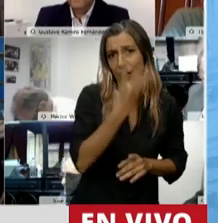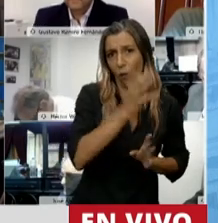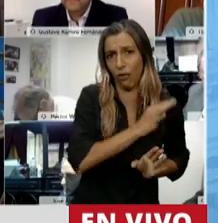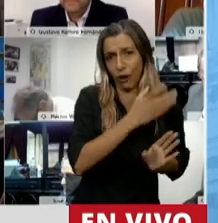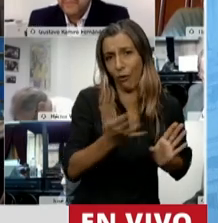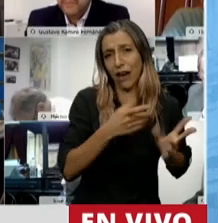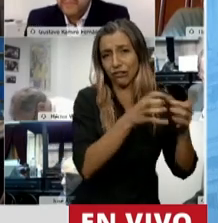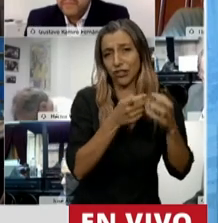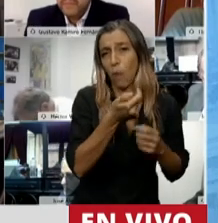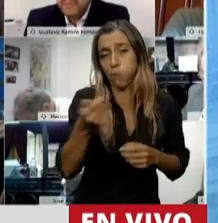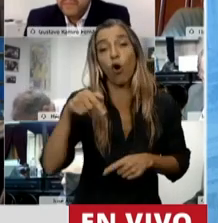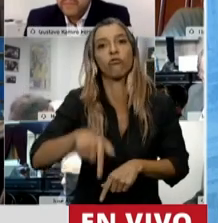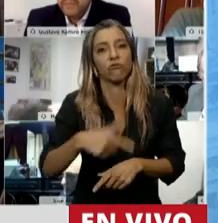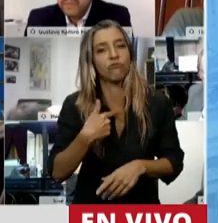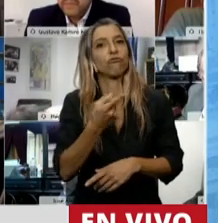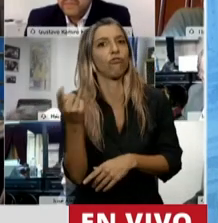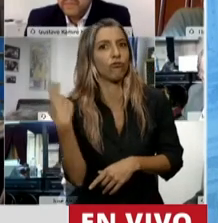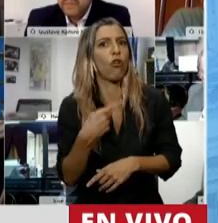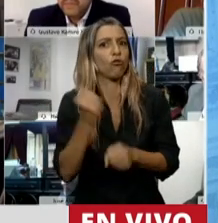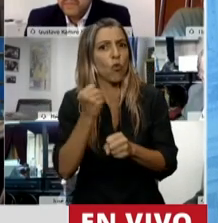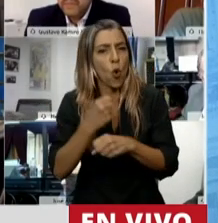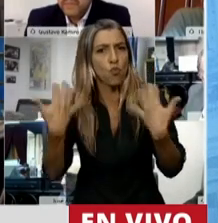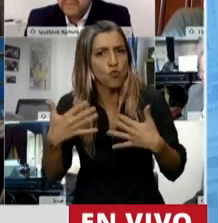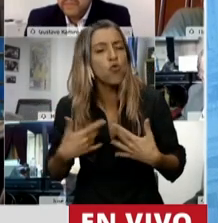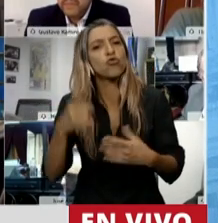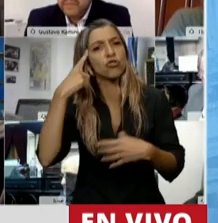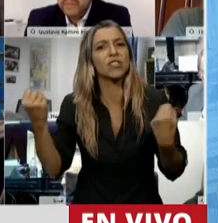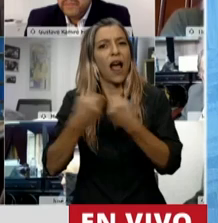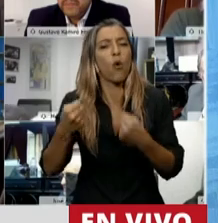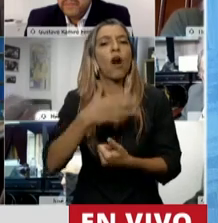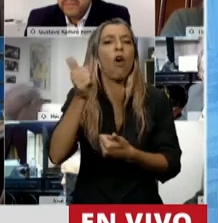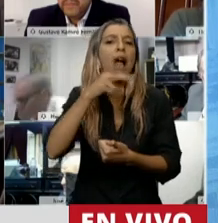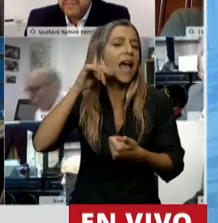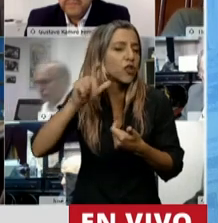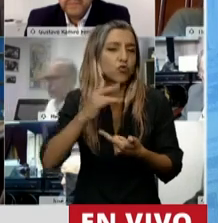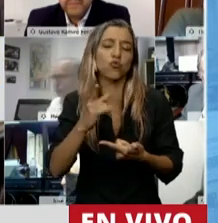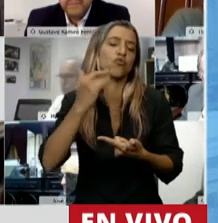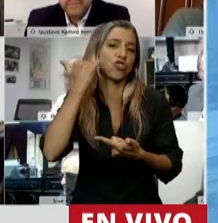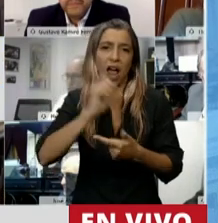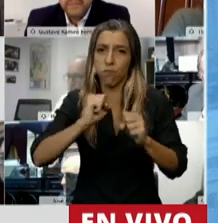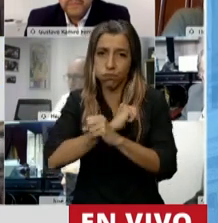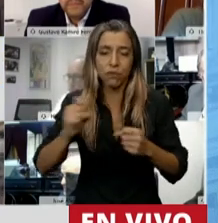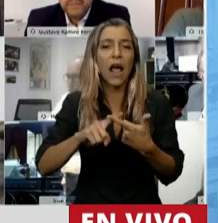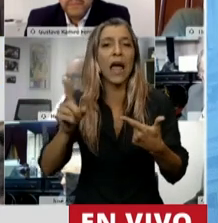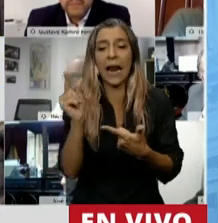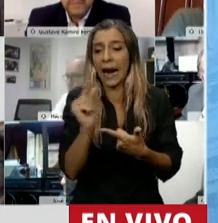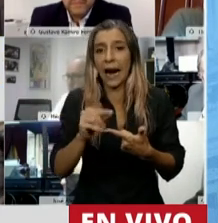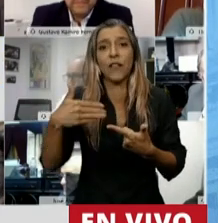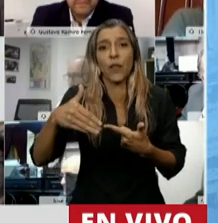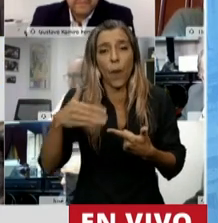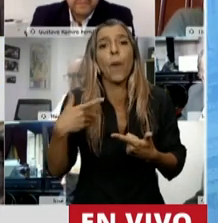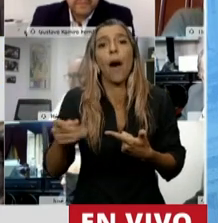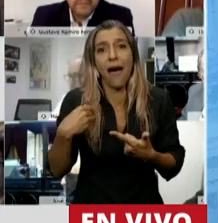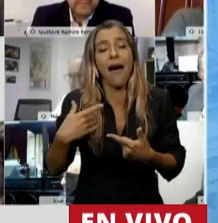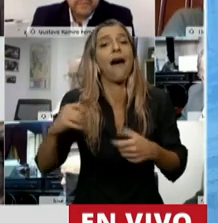y logramos darle sanción definitiva al acuerdo de Escazú, que mencionaba la diputada Camaño. Hoy, en un ratito, estamos aprobando